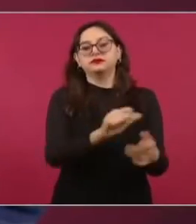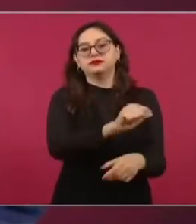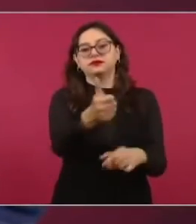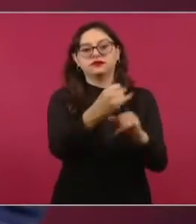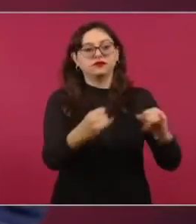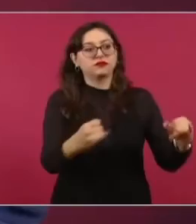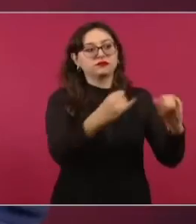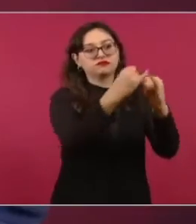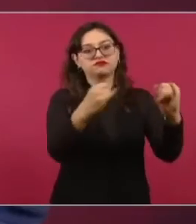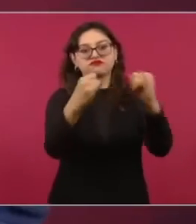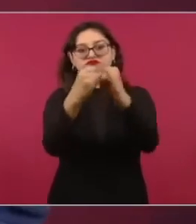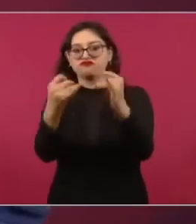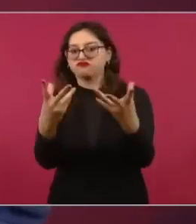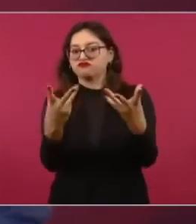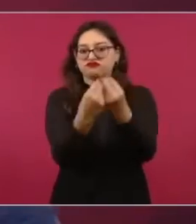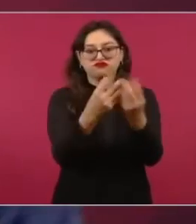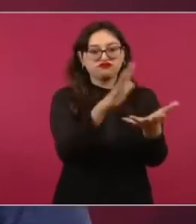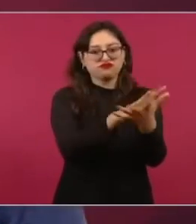organismos